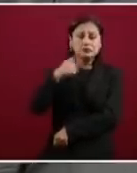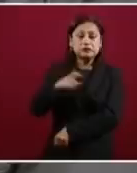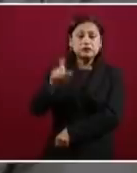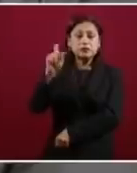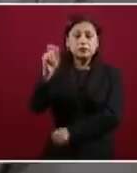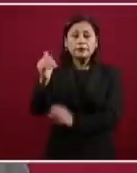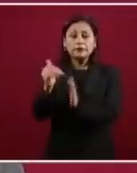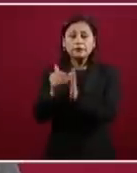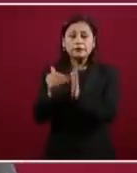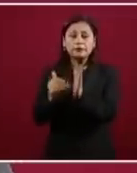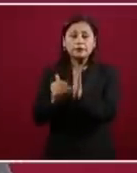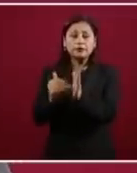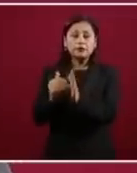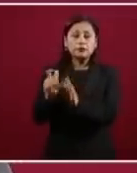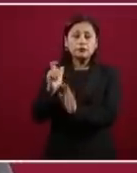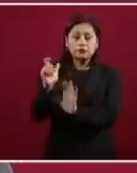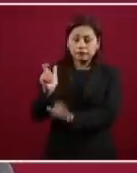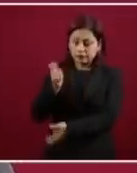para el sureste.